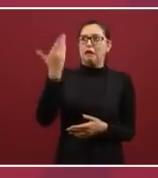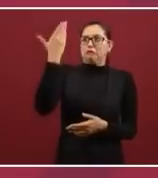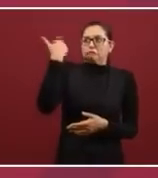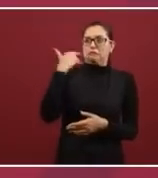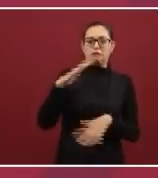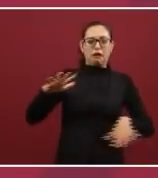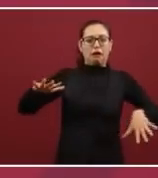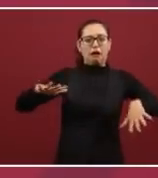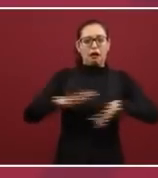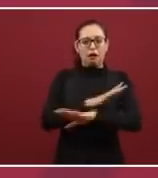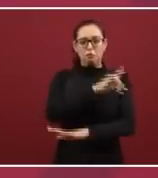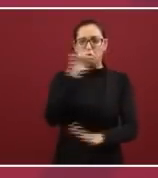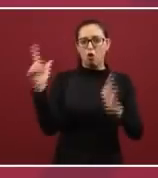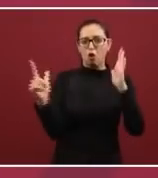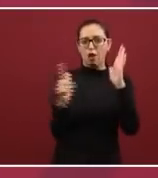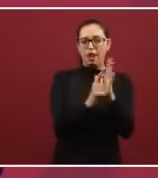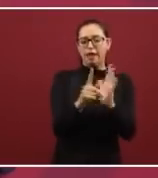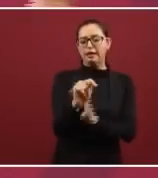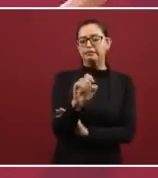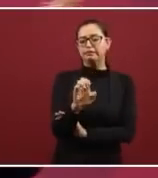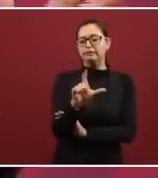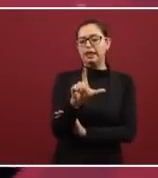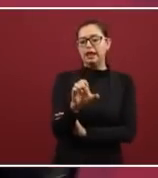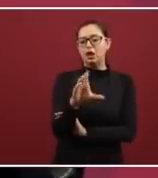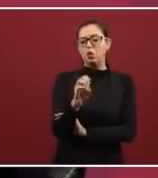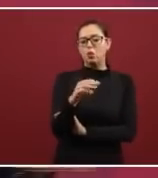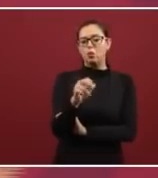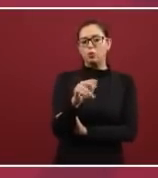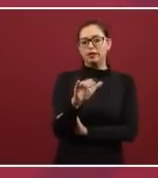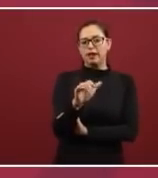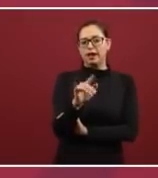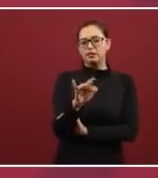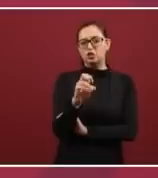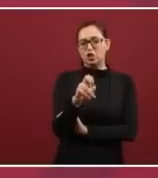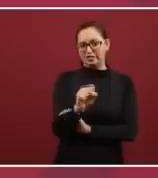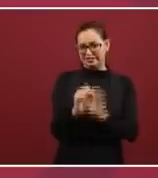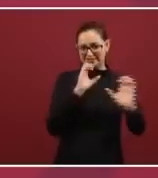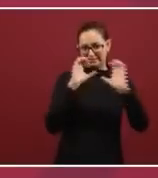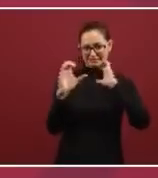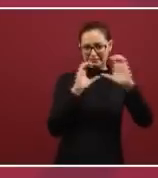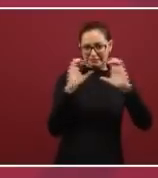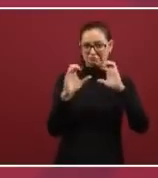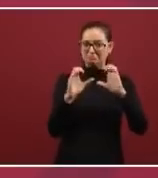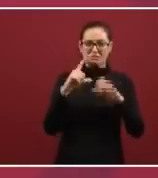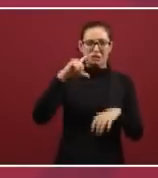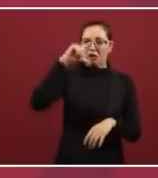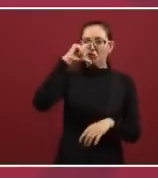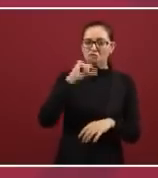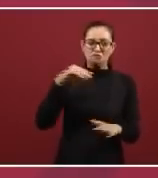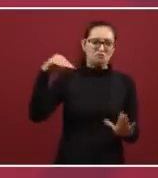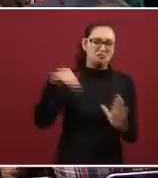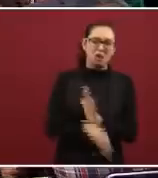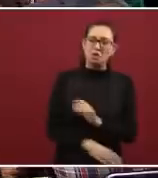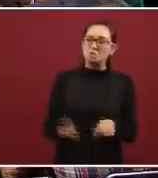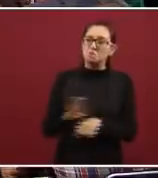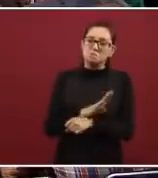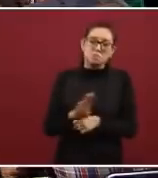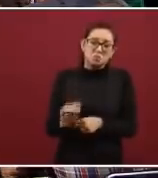telecomunicaciones y terminó pues teniendo pocos